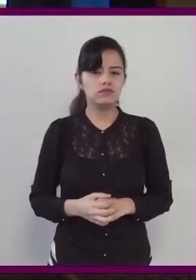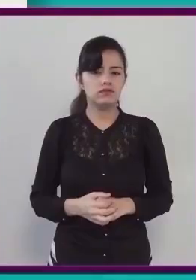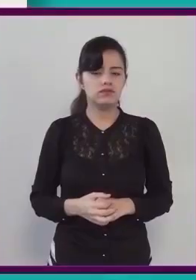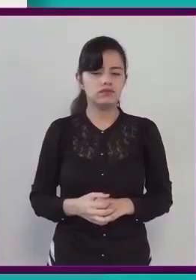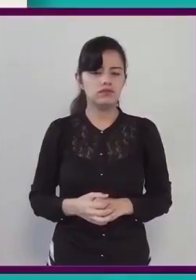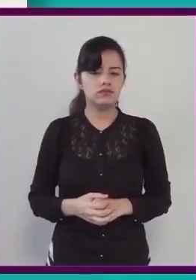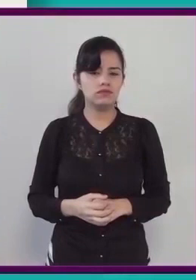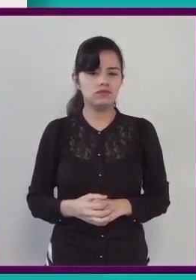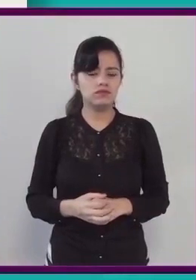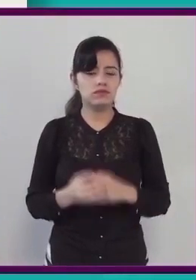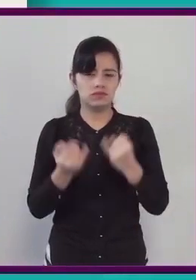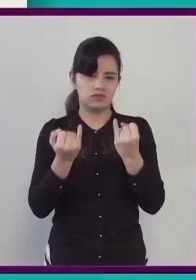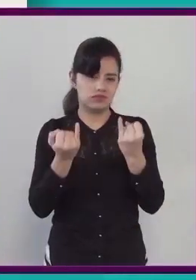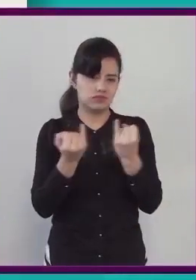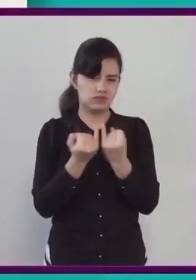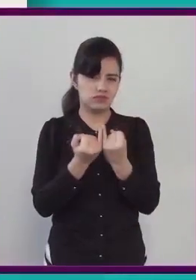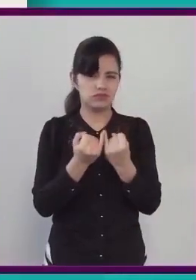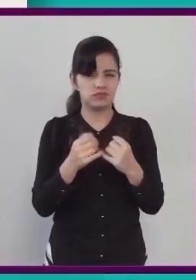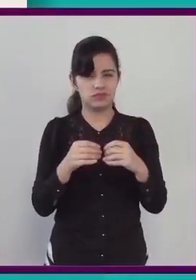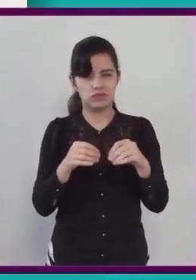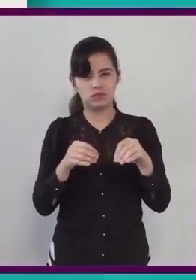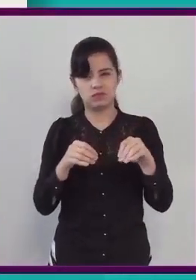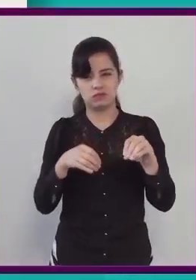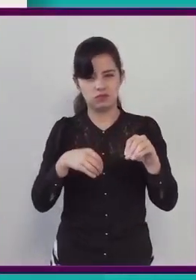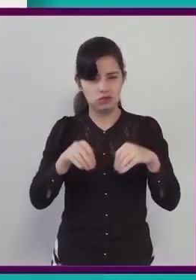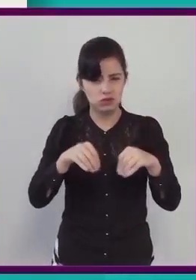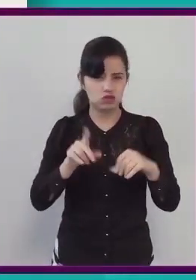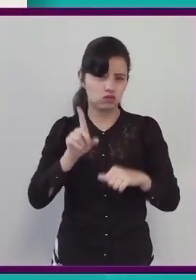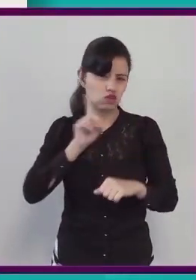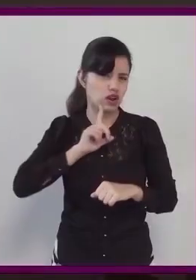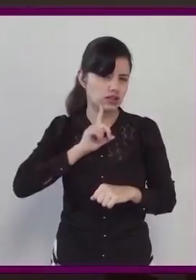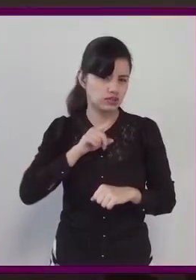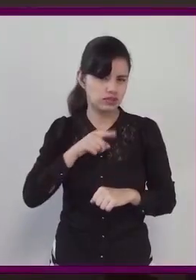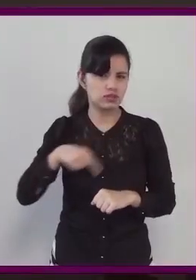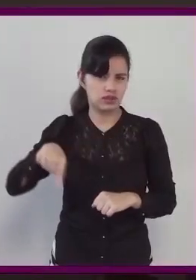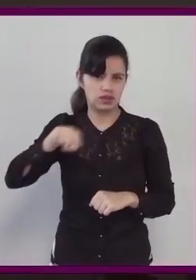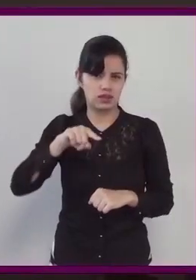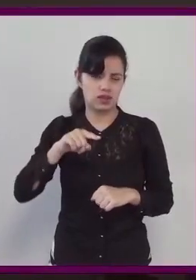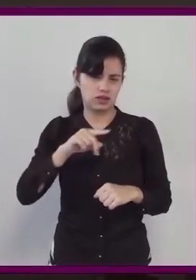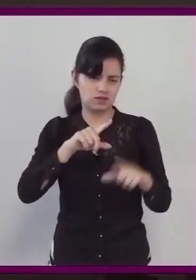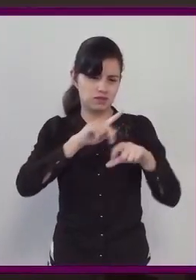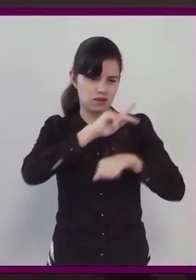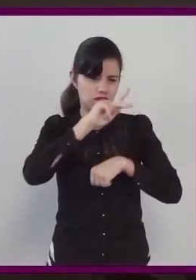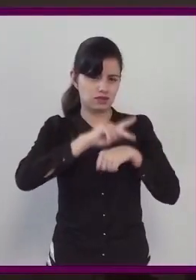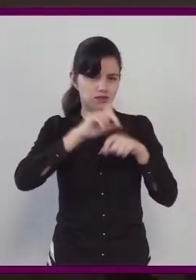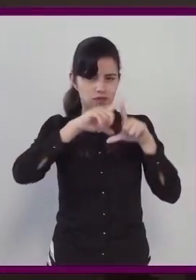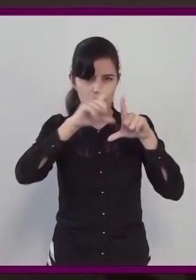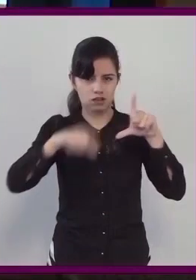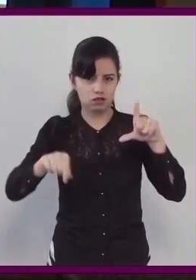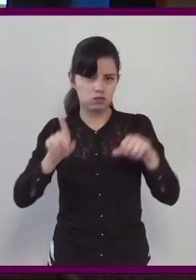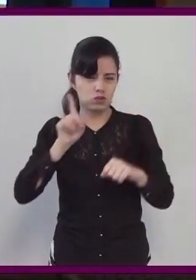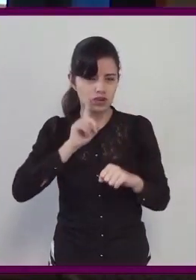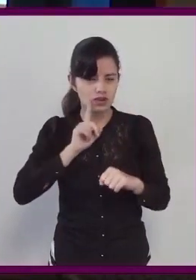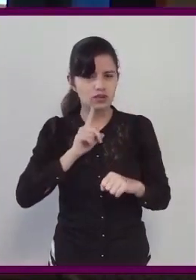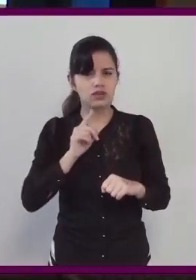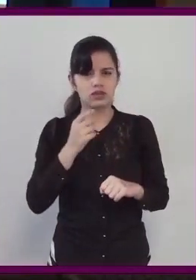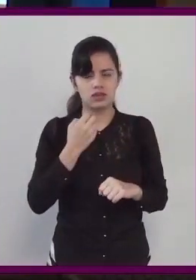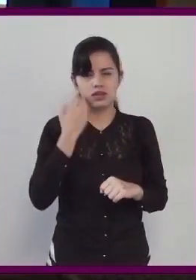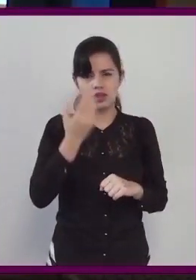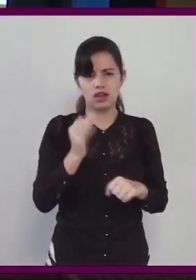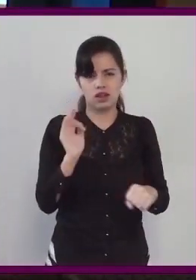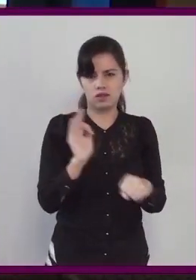que los movimientos de mujeres en este país, que creo que